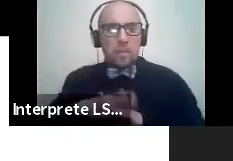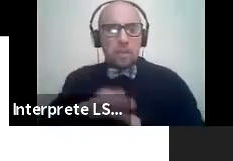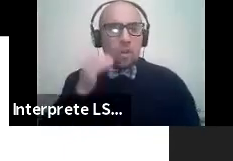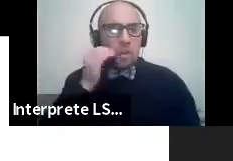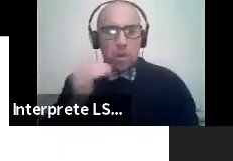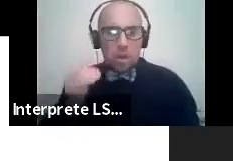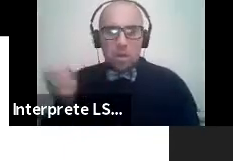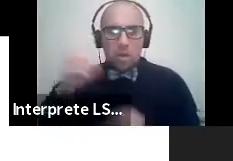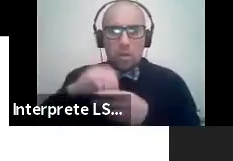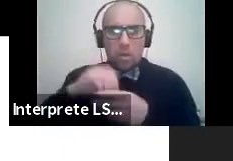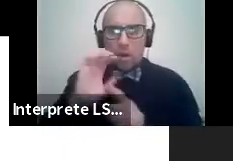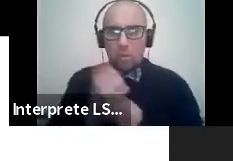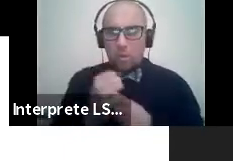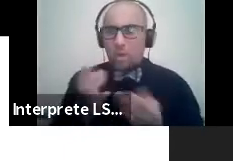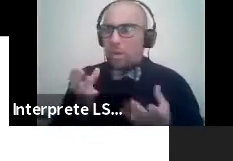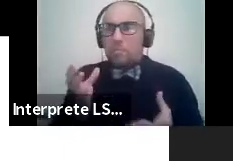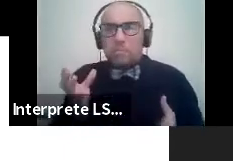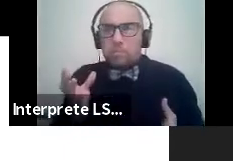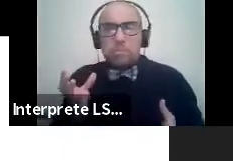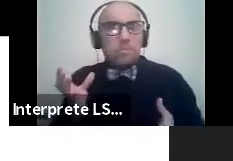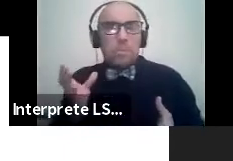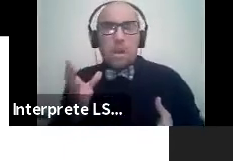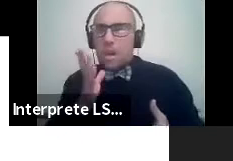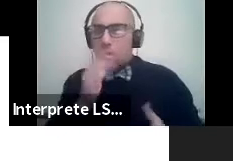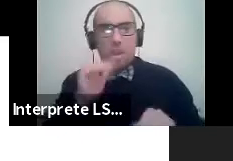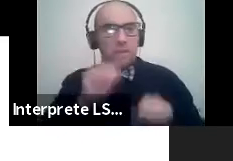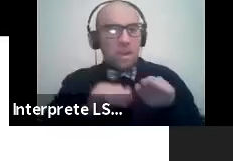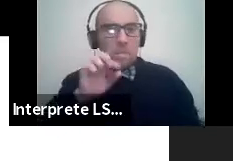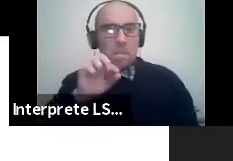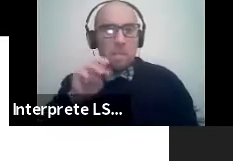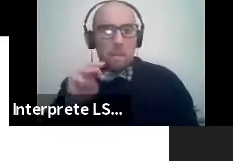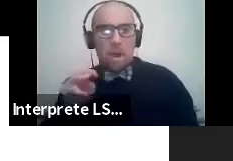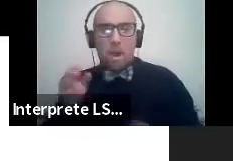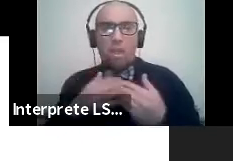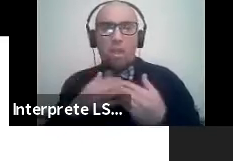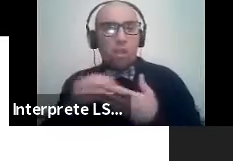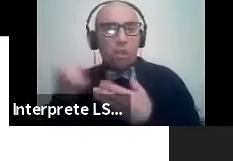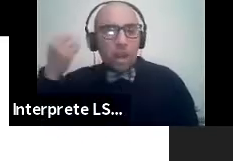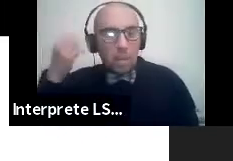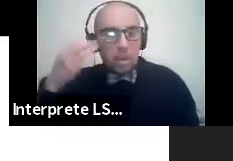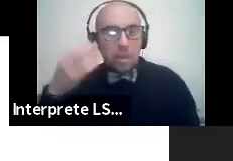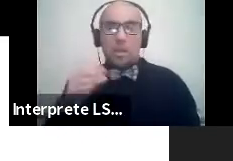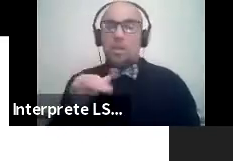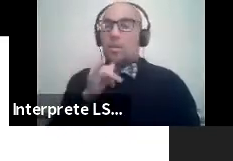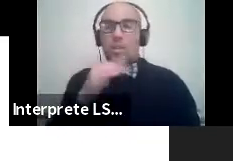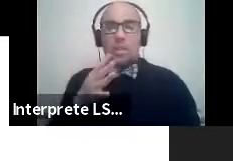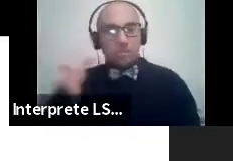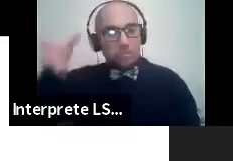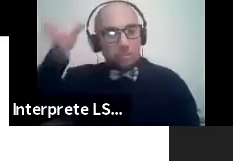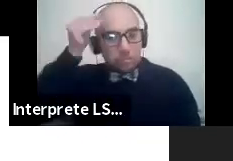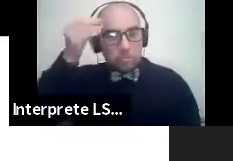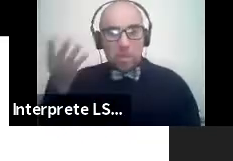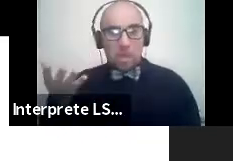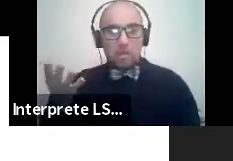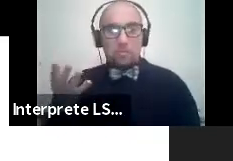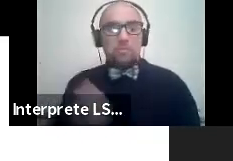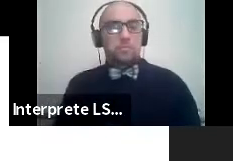cultura y no está conversando con variables ni de padres ni de madres, ni tampoco a nivel socioeconómico.